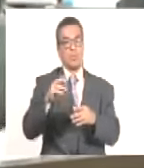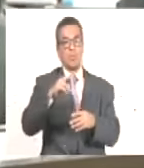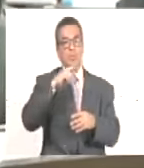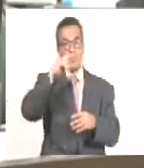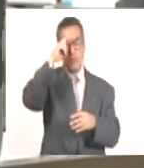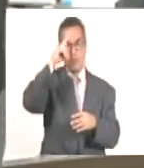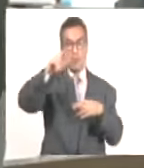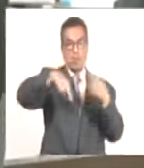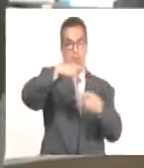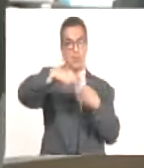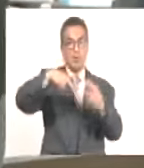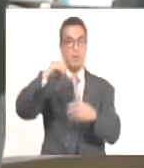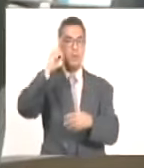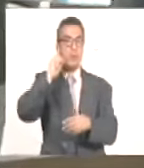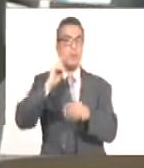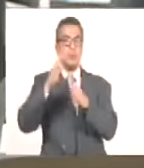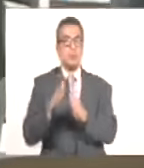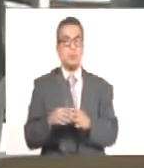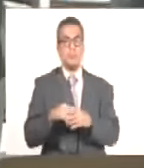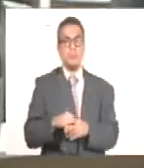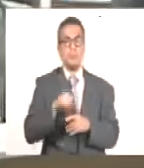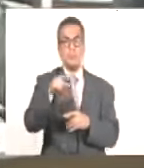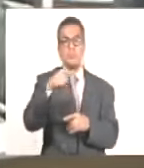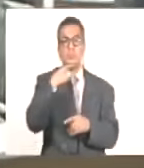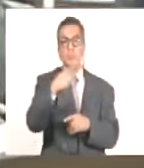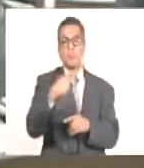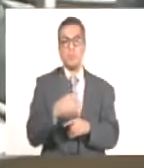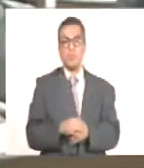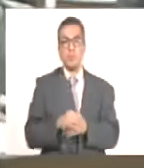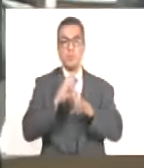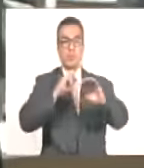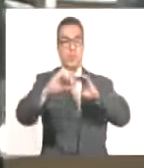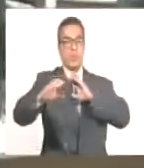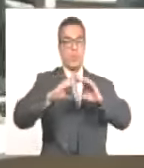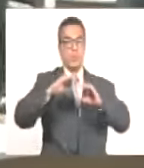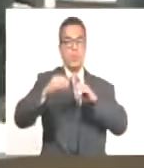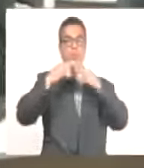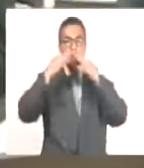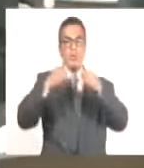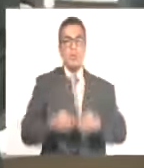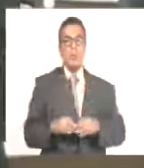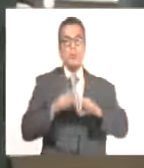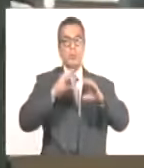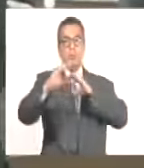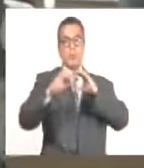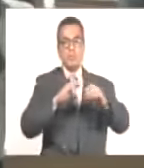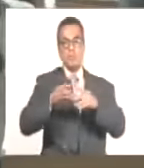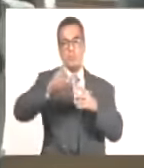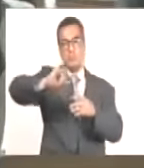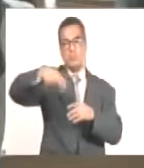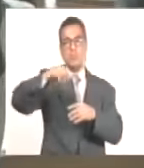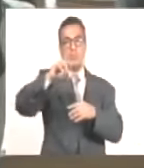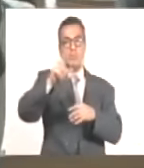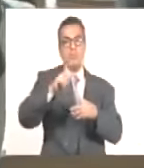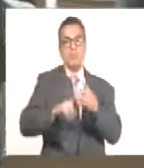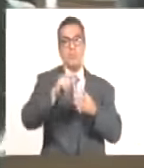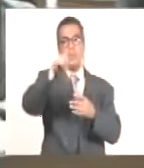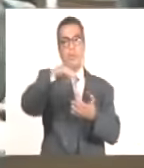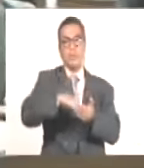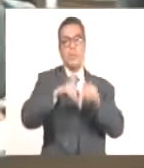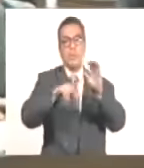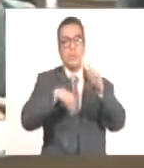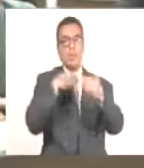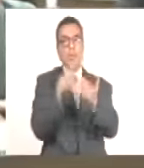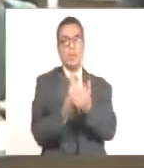esta revolución bolivariana, emitió una comunicación, realmente un conjunto de comunicaciones desde julio de 1818